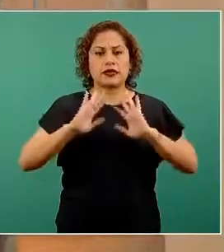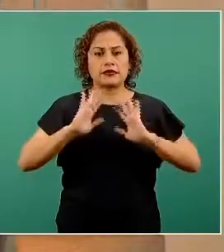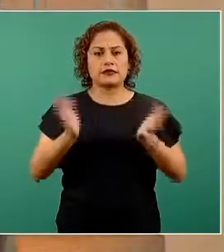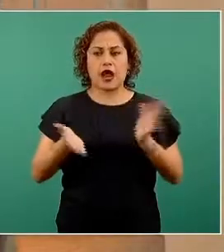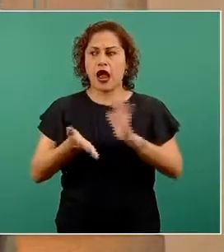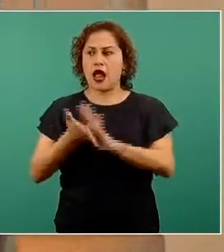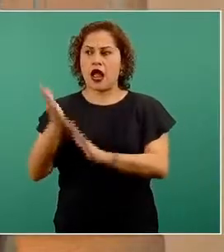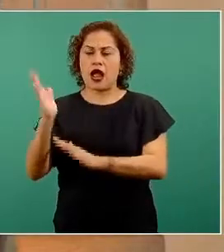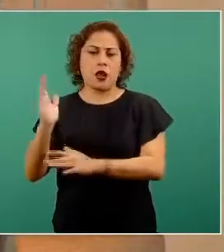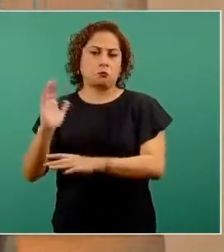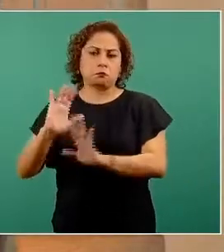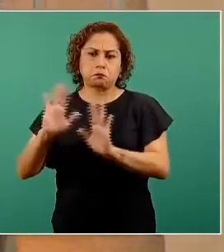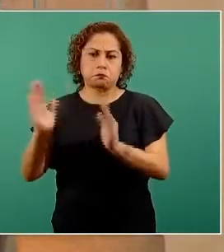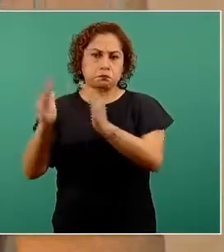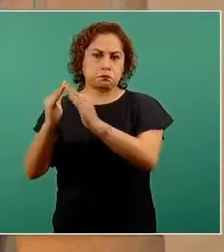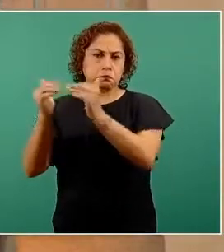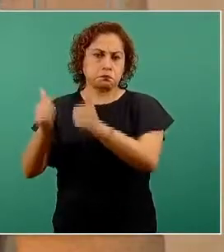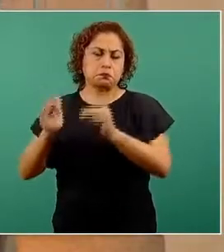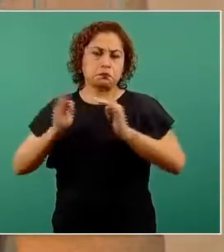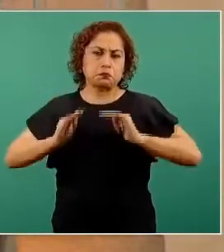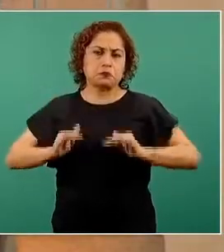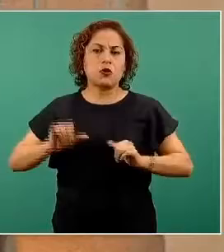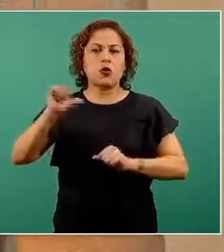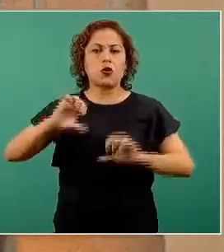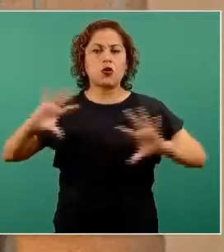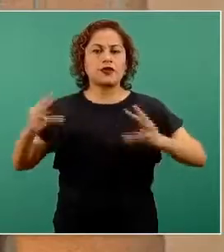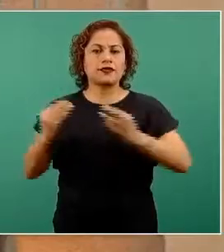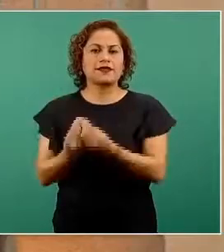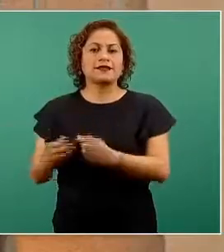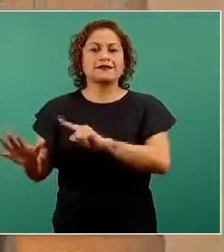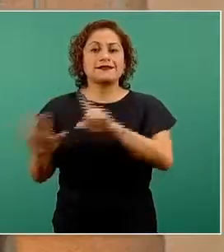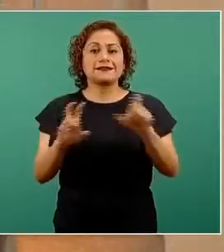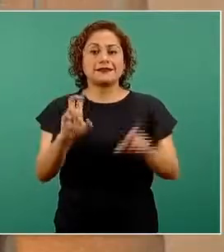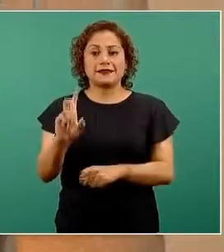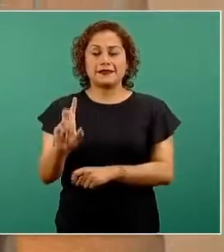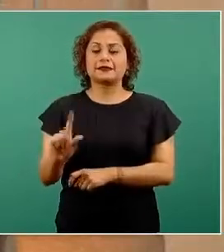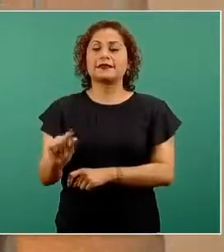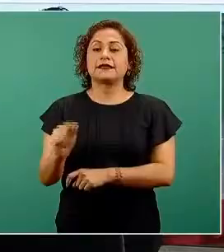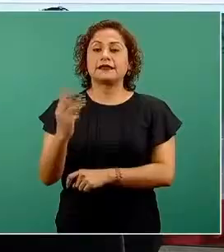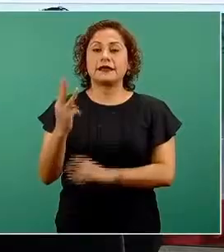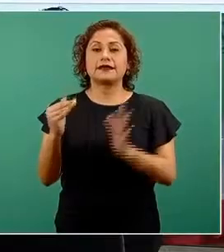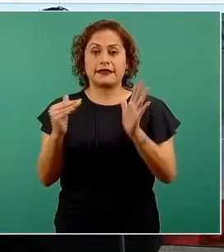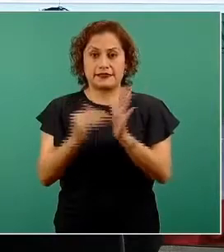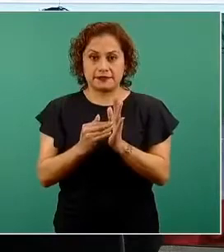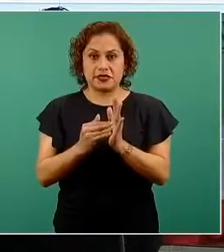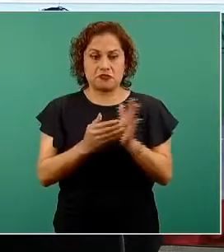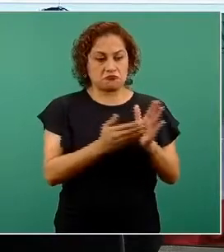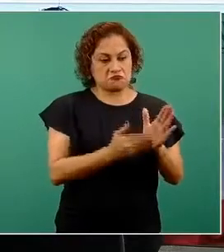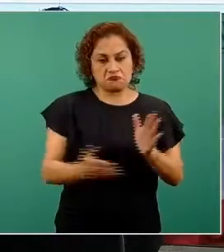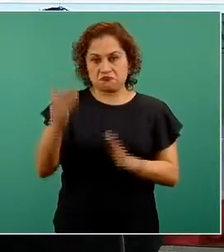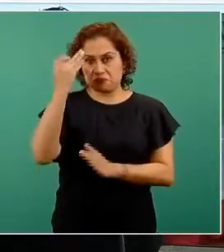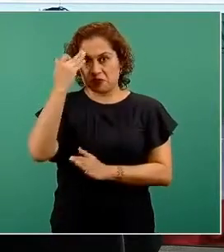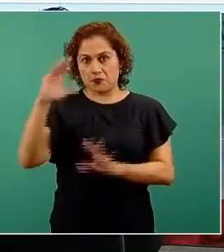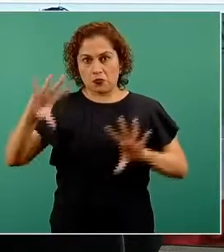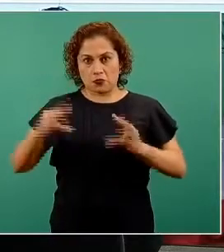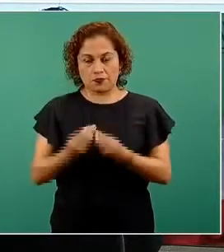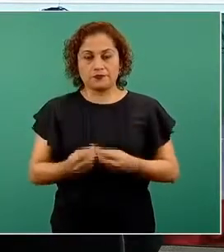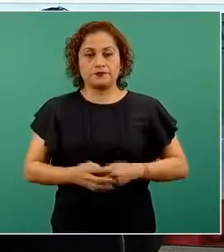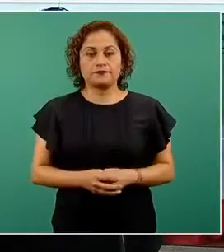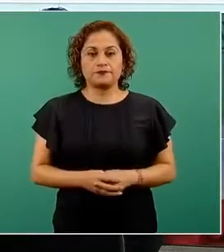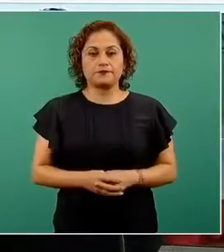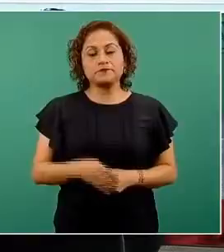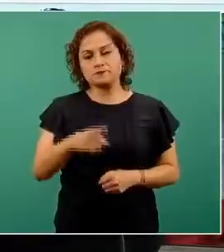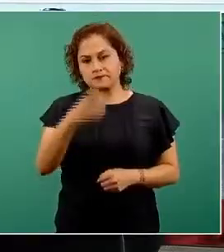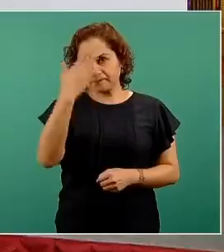ya de 1.773.000 también acumuladas en todo lo que va de la epidemia. También actualizamos, como todas